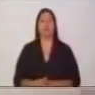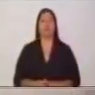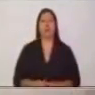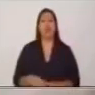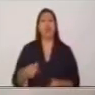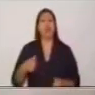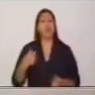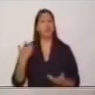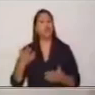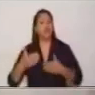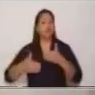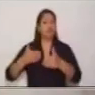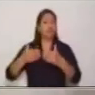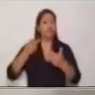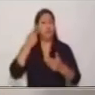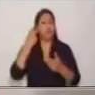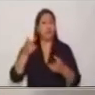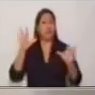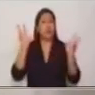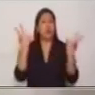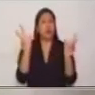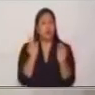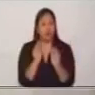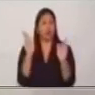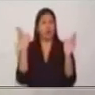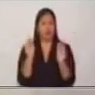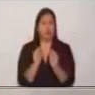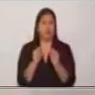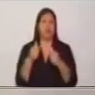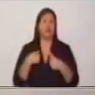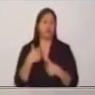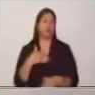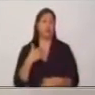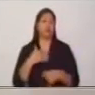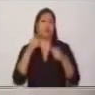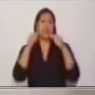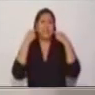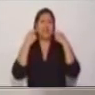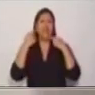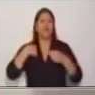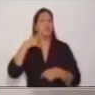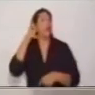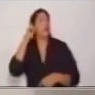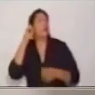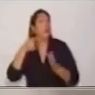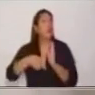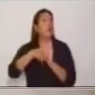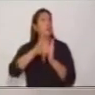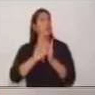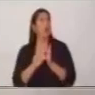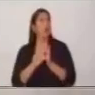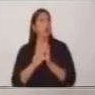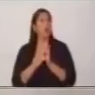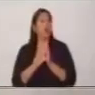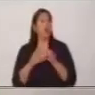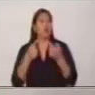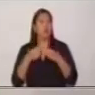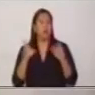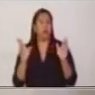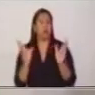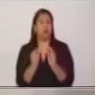y, provisionalmente, yo mismo me siento feliz cuando oigo repetir que lo bueno, si breve, 2 veces